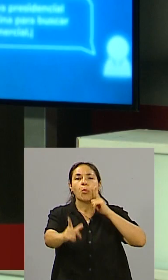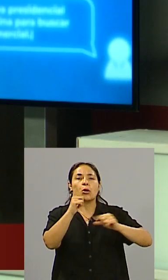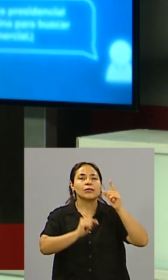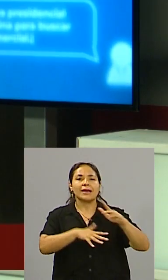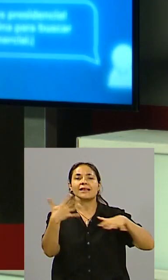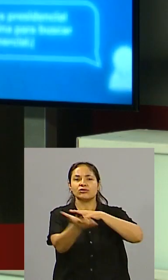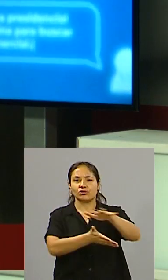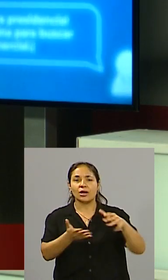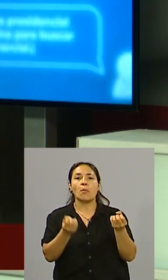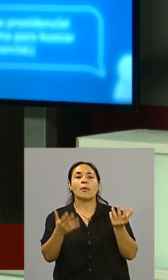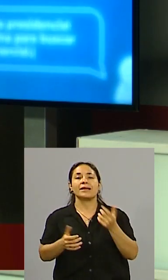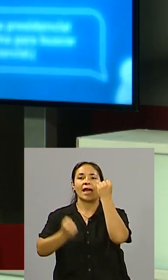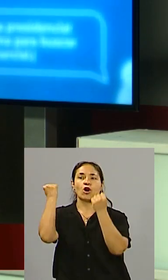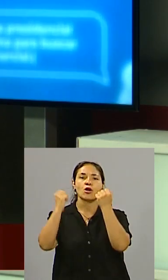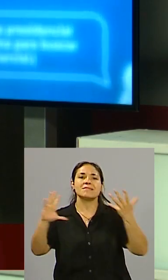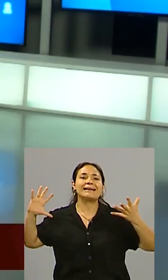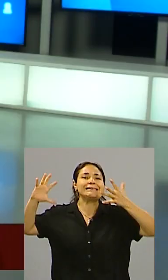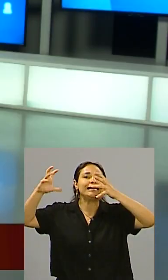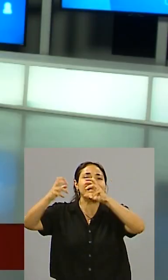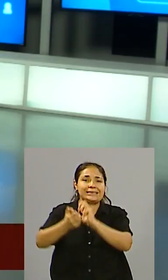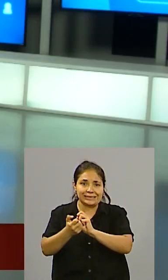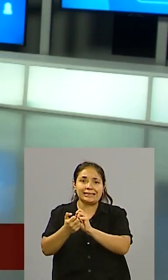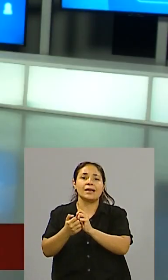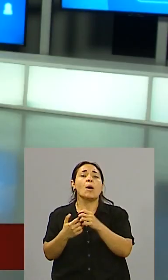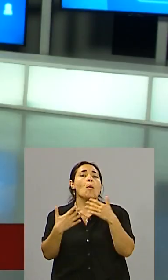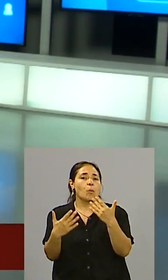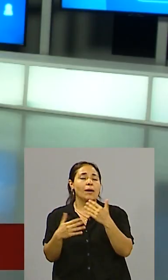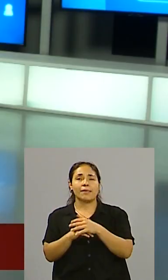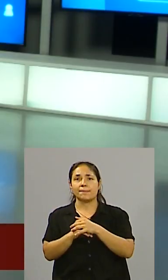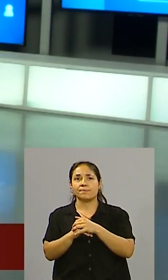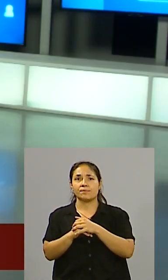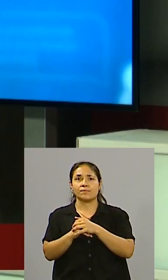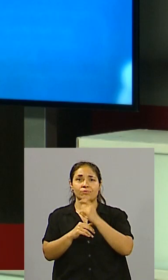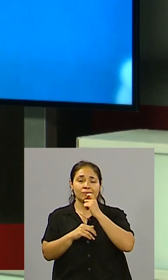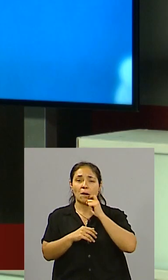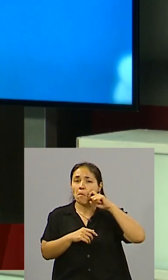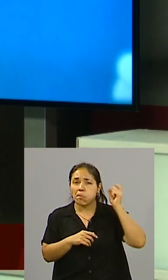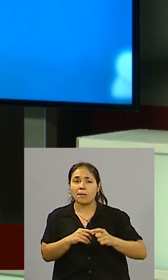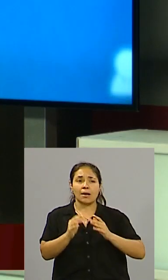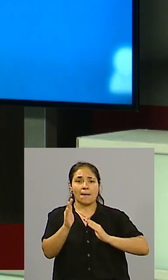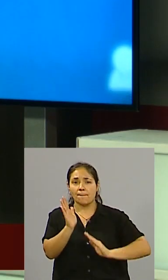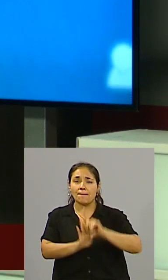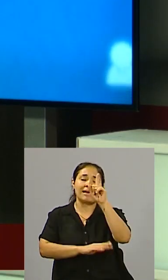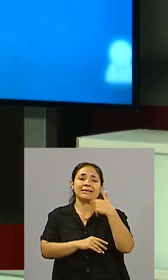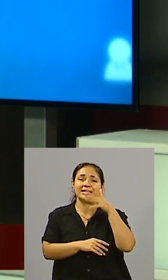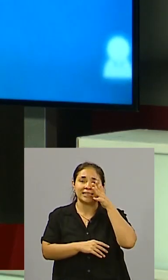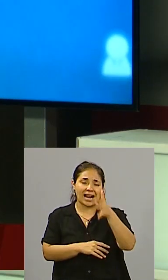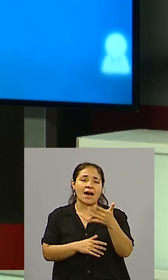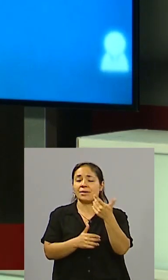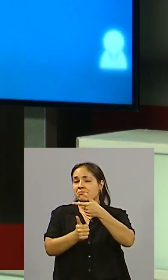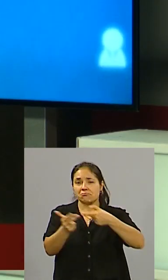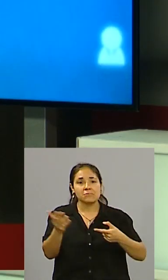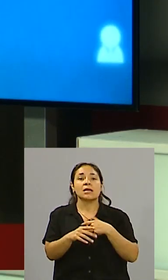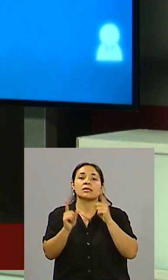crisis económica, y a partir de eso, si puede desencadenar o no en mayores delitos, también se pone en duda si de